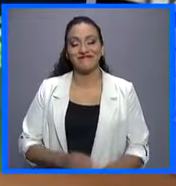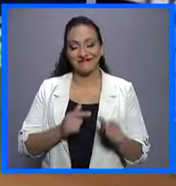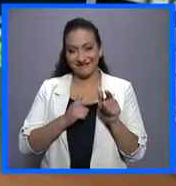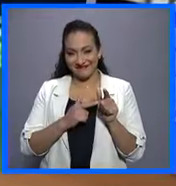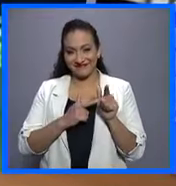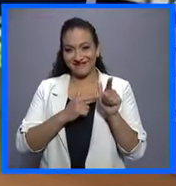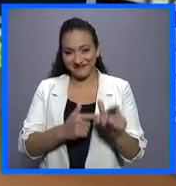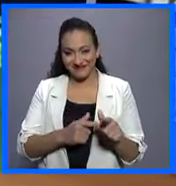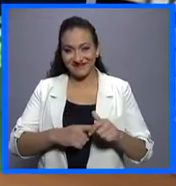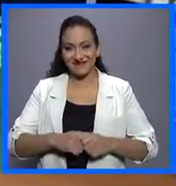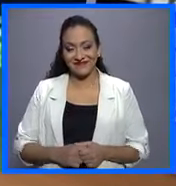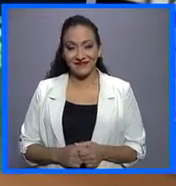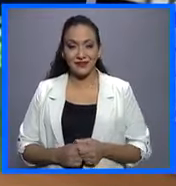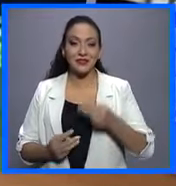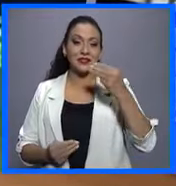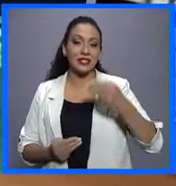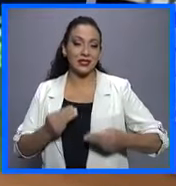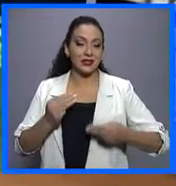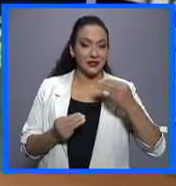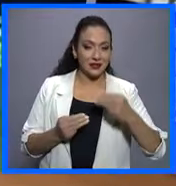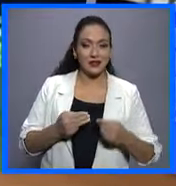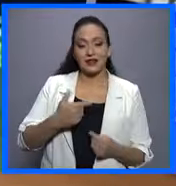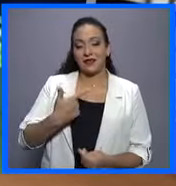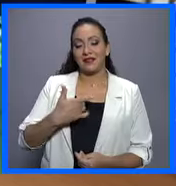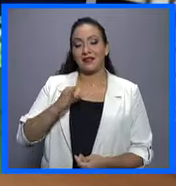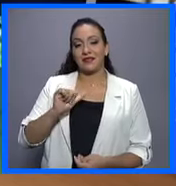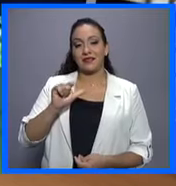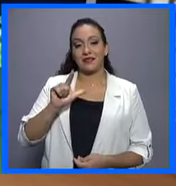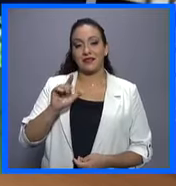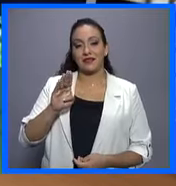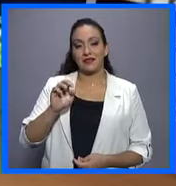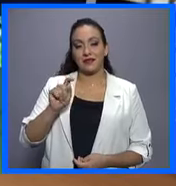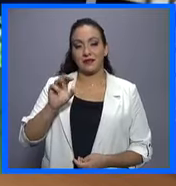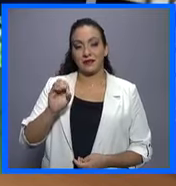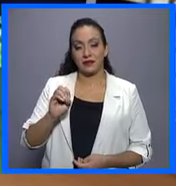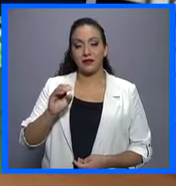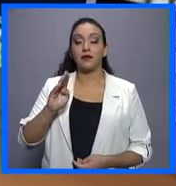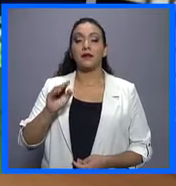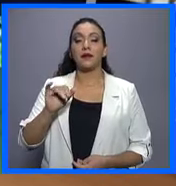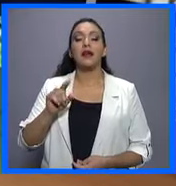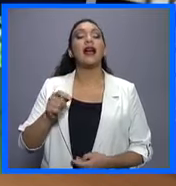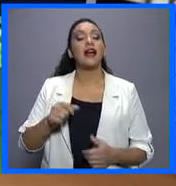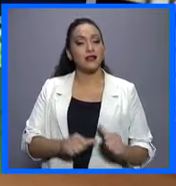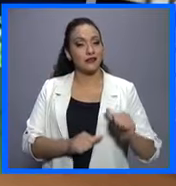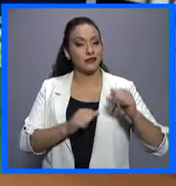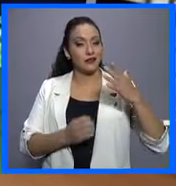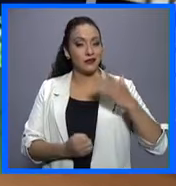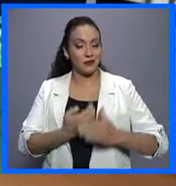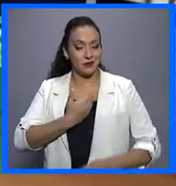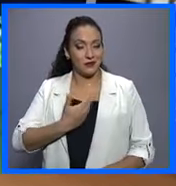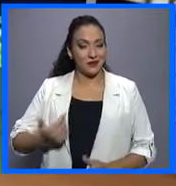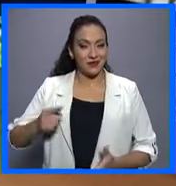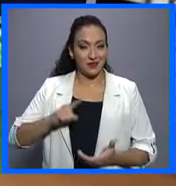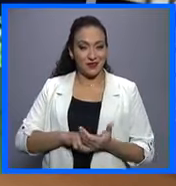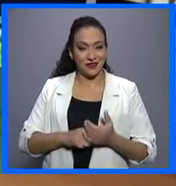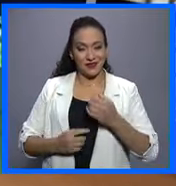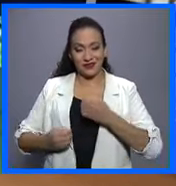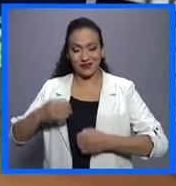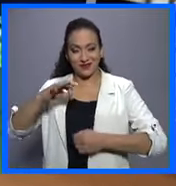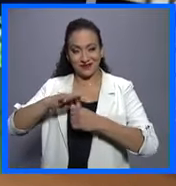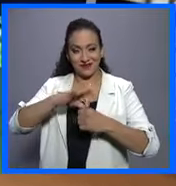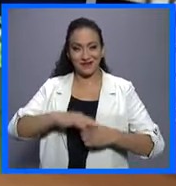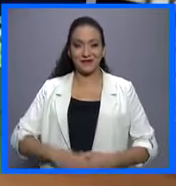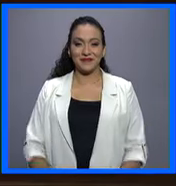Continuamos con las noticias. El magistrado Gilberto Batis asume el cargo como presidente del Tribunal Electoral del Poder Judicial de la